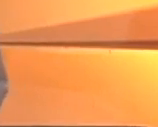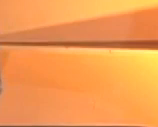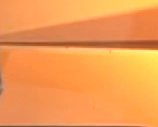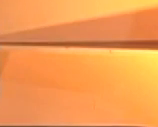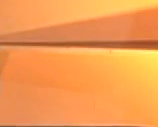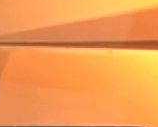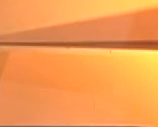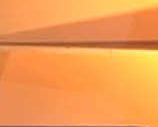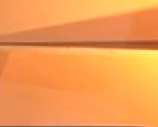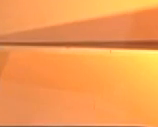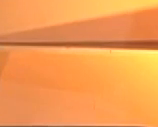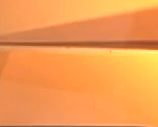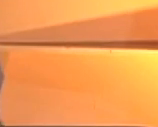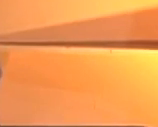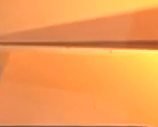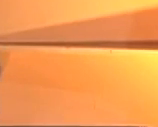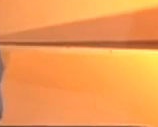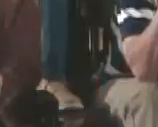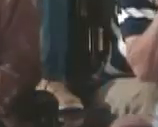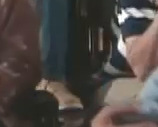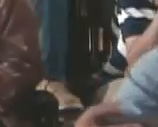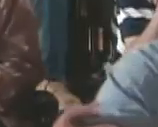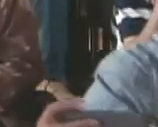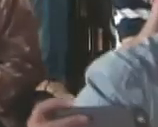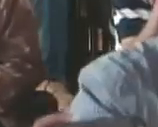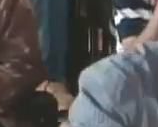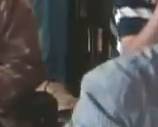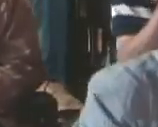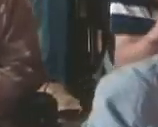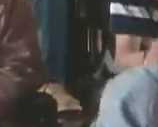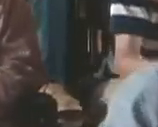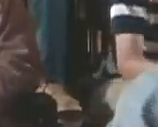Rodríguez, presidenta de la Asamblea Nacional Constituyente de Venezuela.